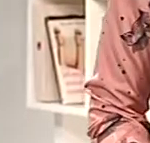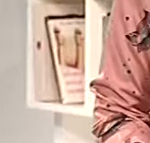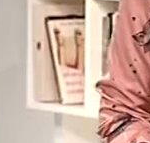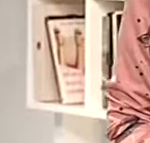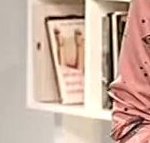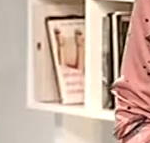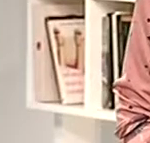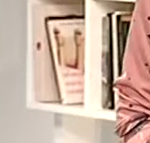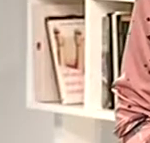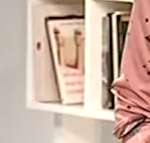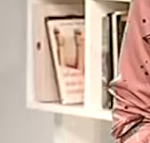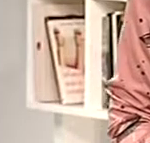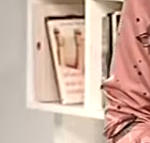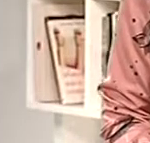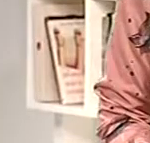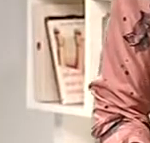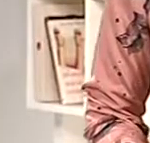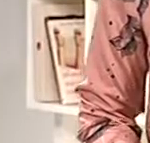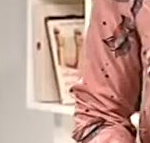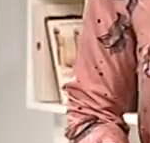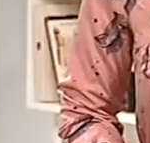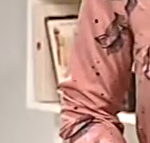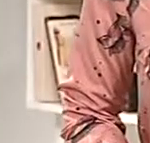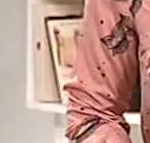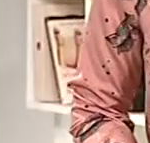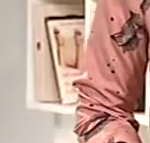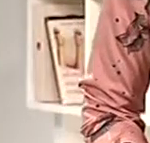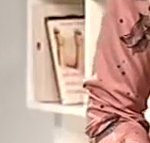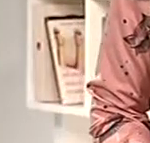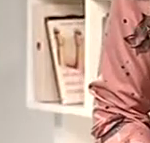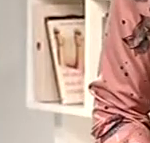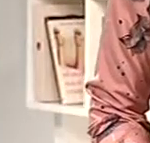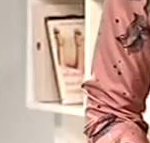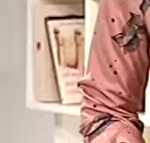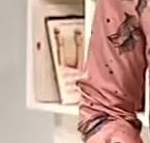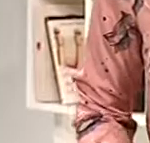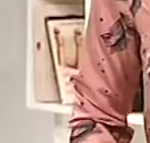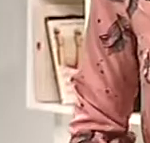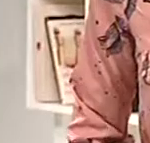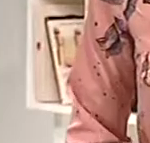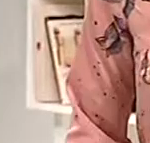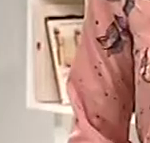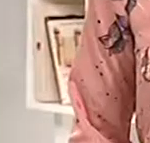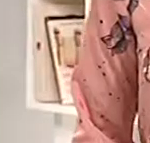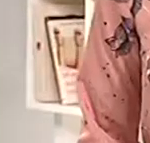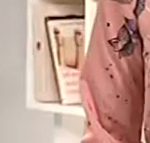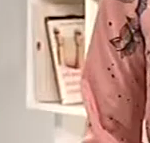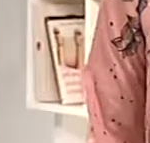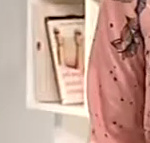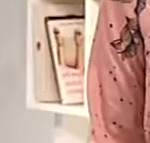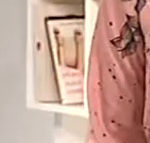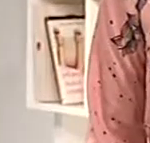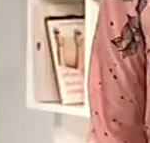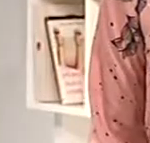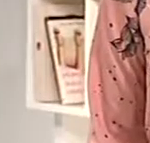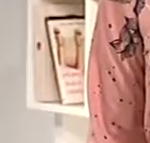ocupamos de un tema que sacude a muchos hogares uruguayos, la violencia doméstica y de género. En lo que va del año, 27